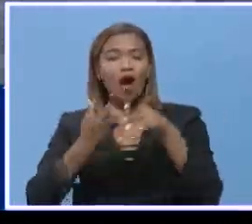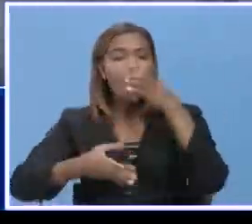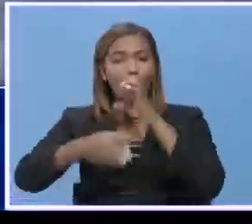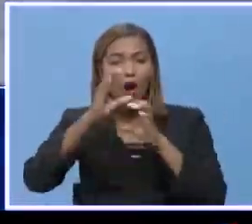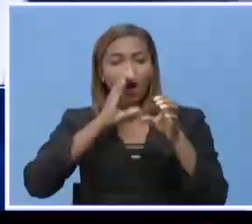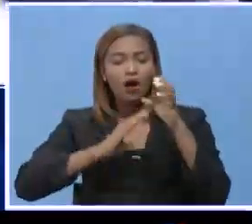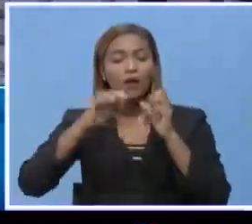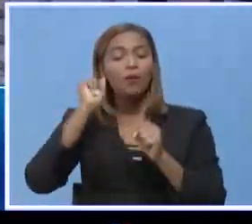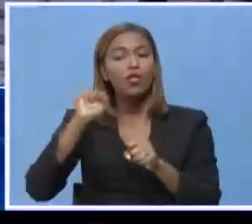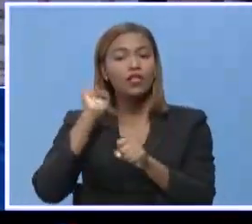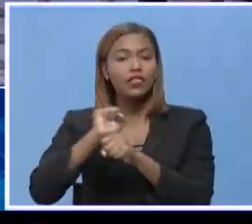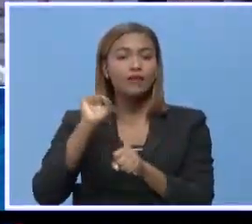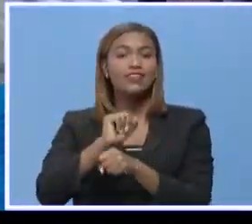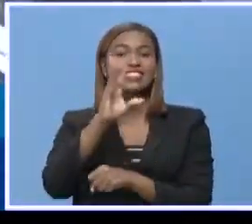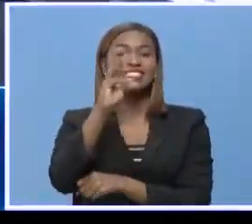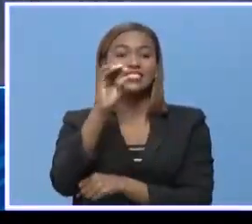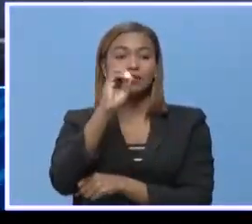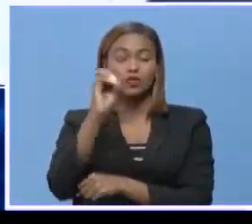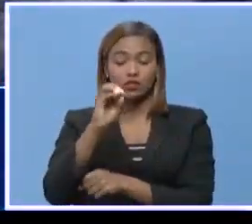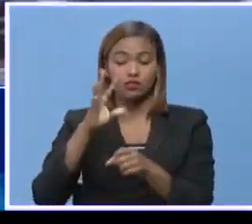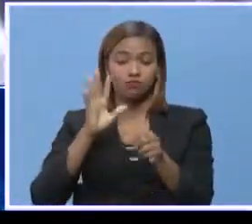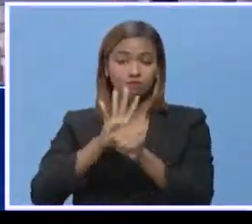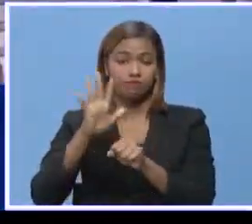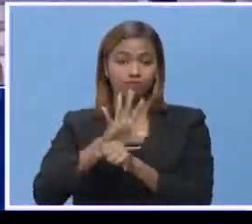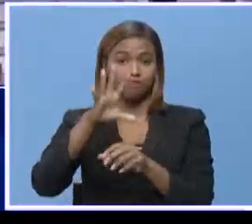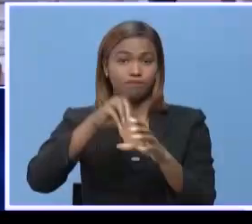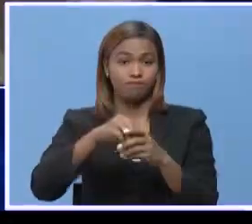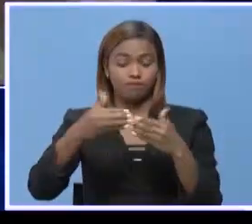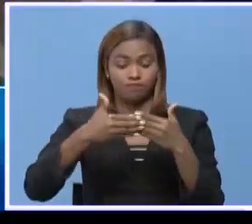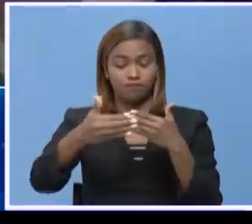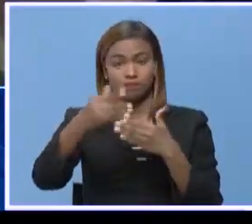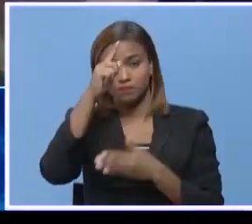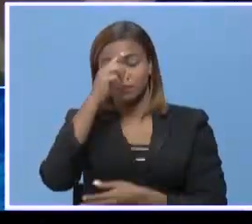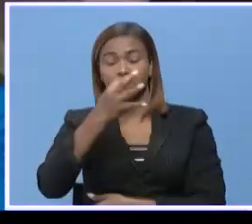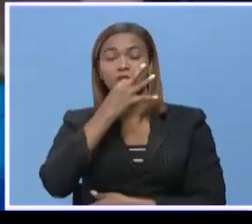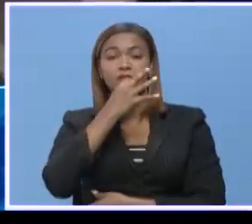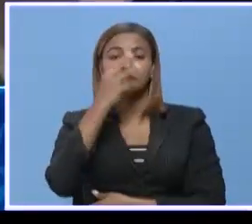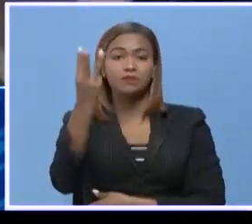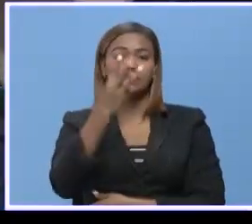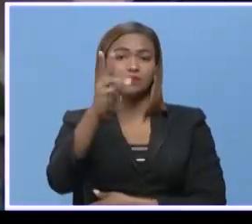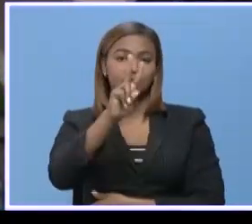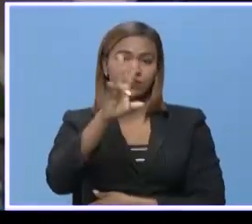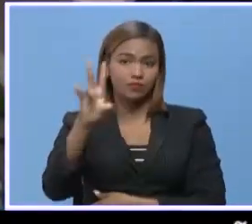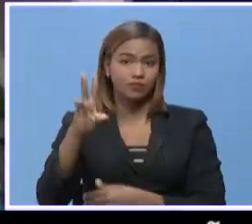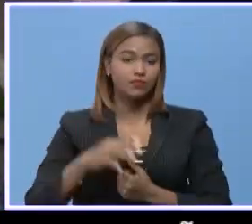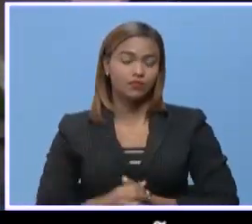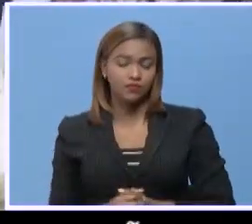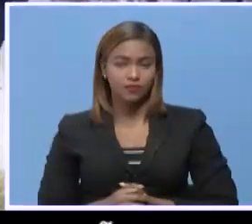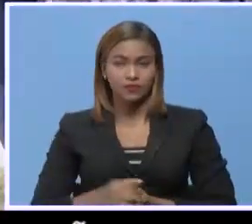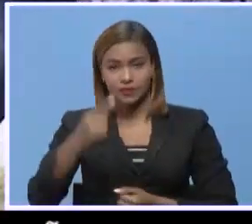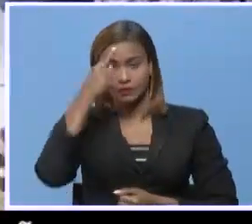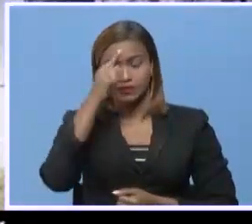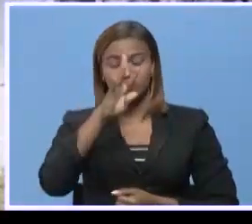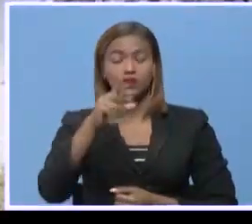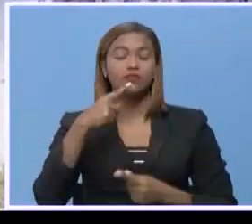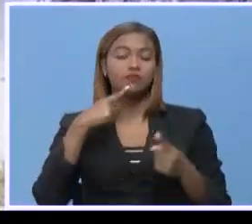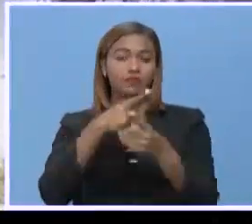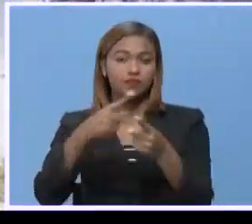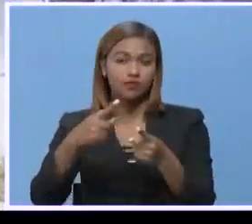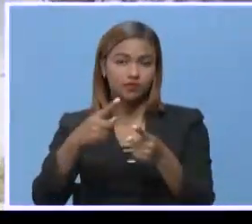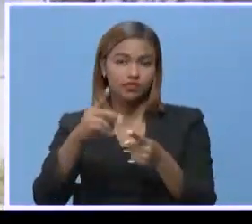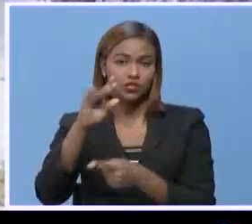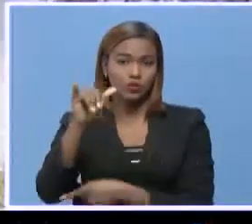podrán operar al 60% de su capacidad a partir del próximo miércoles 27. Para 4RD